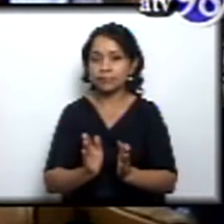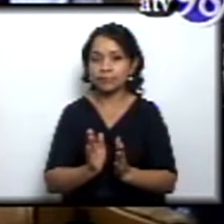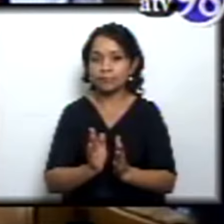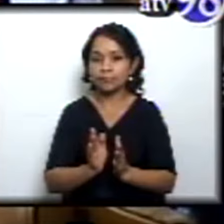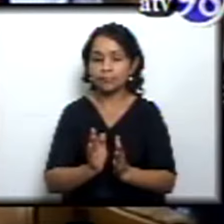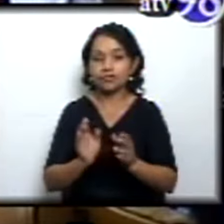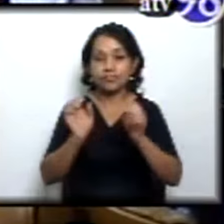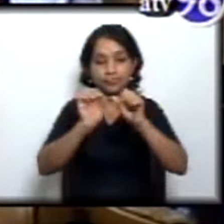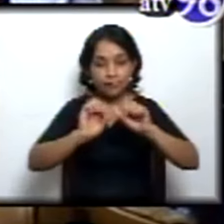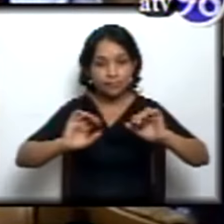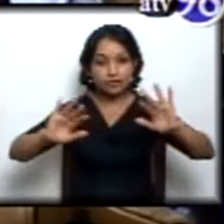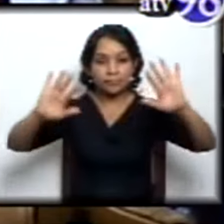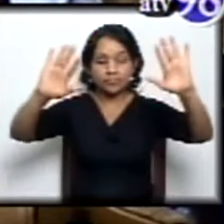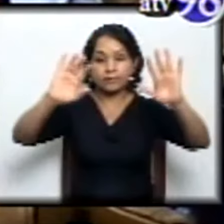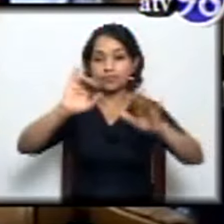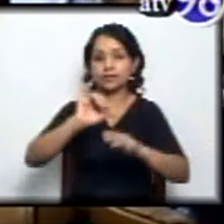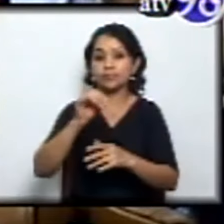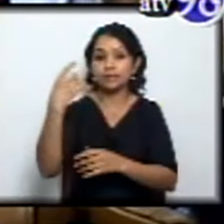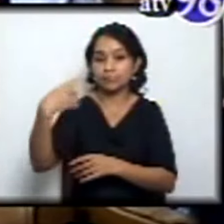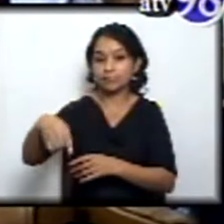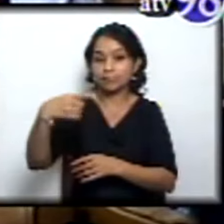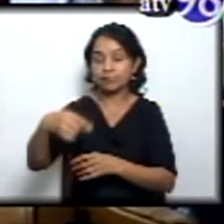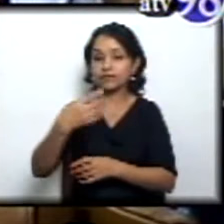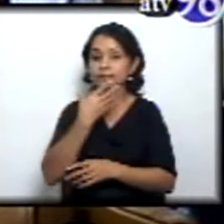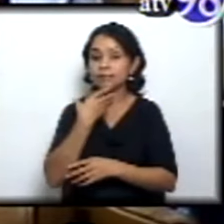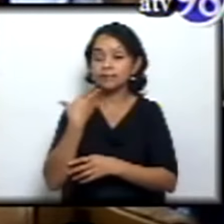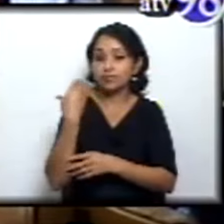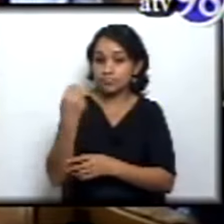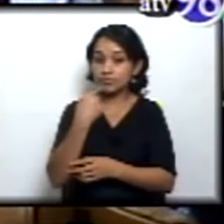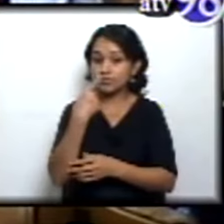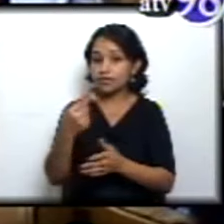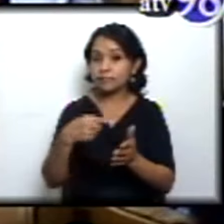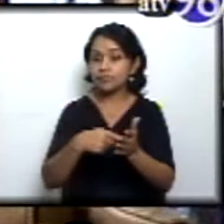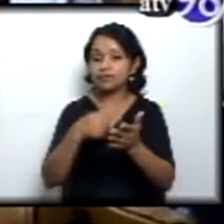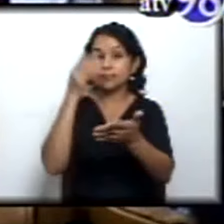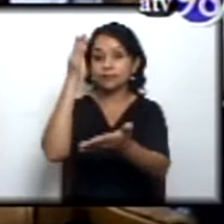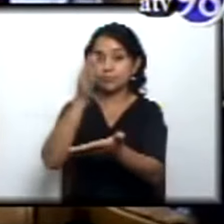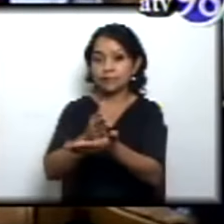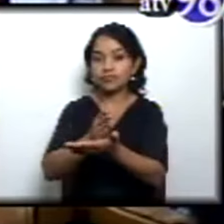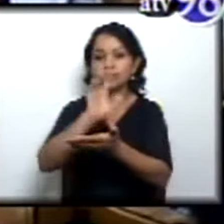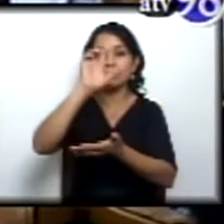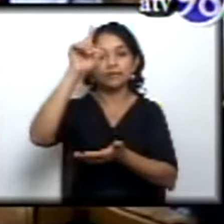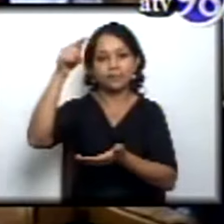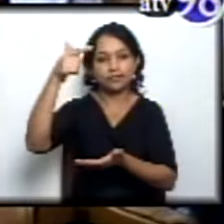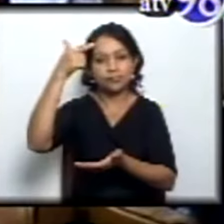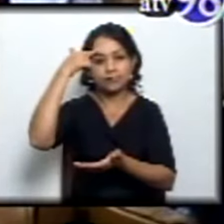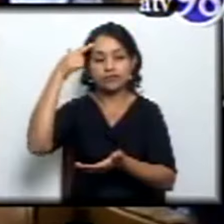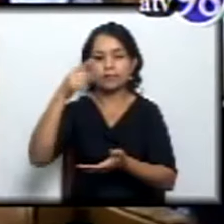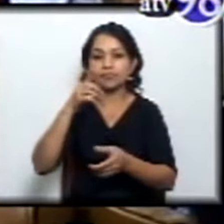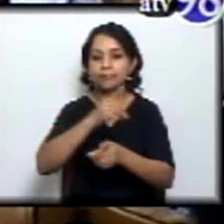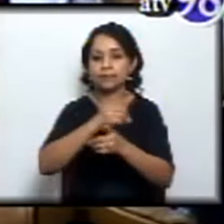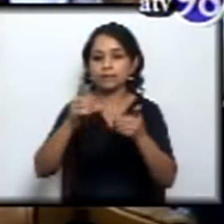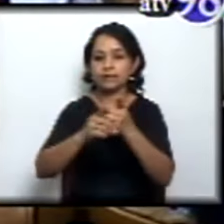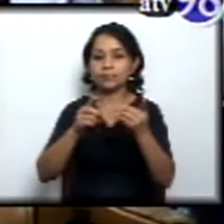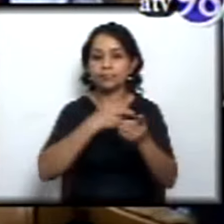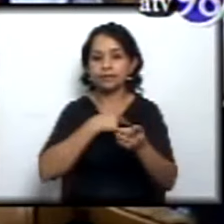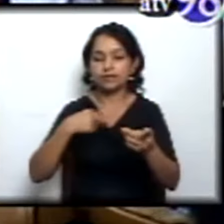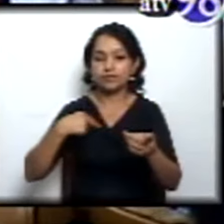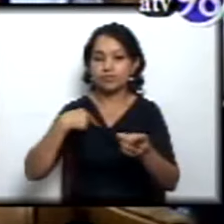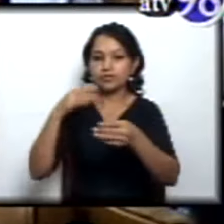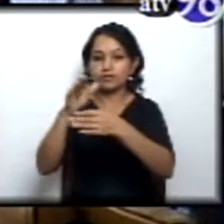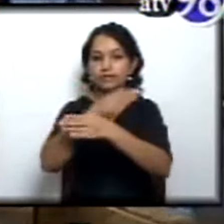Y la Convención Iberoamericana de Derechos de la Juventud establece que los estados deben de crear